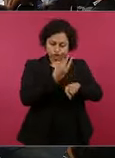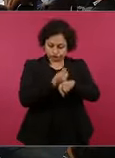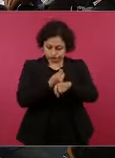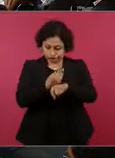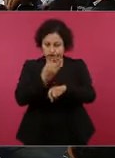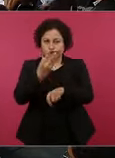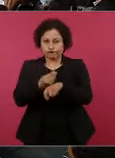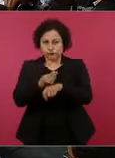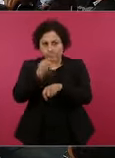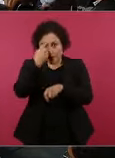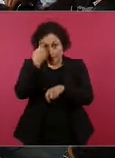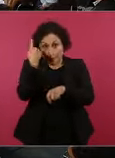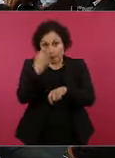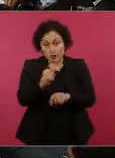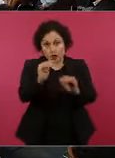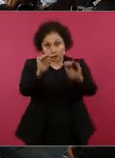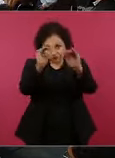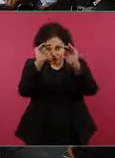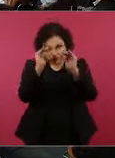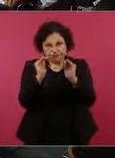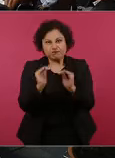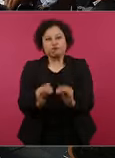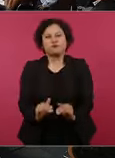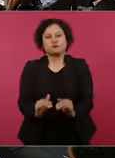para bajar